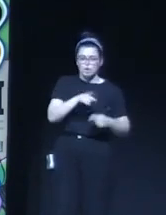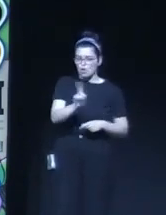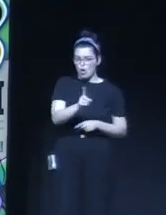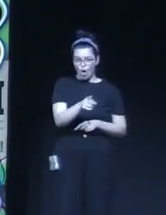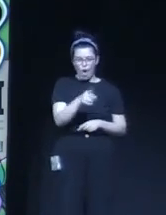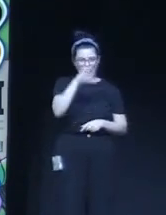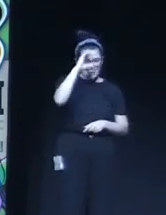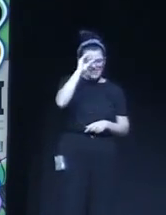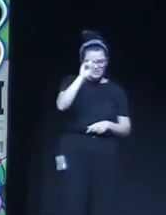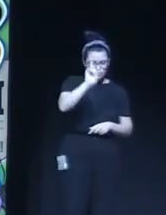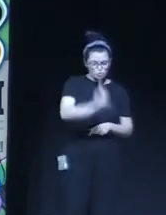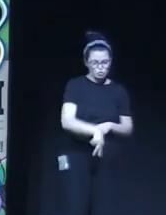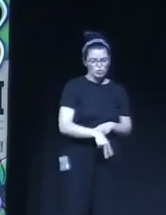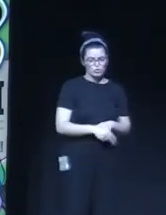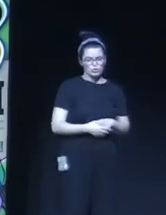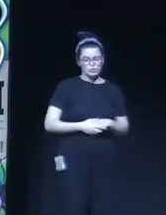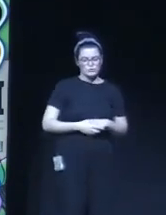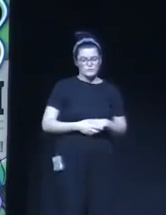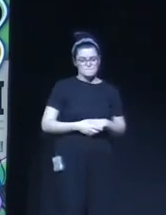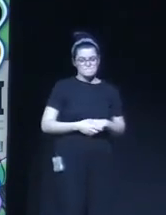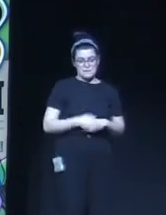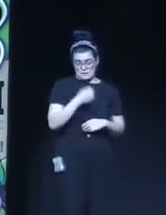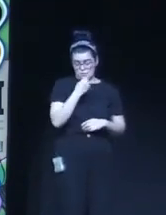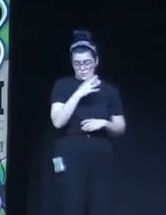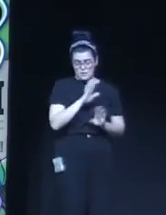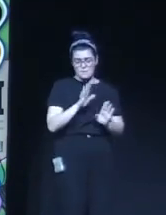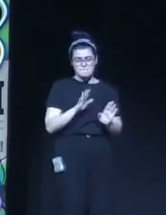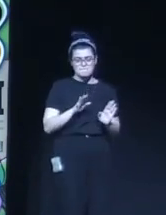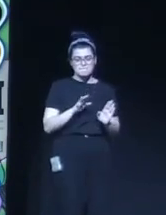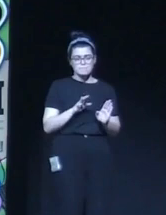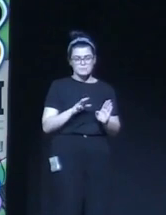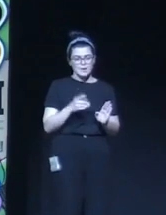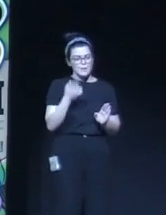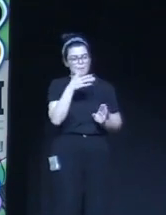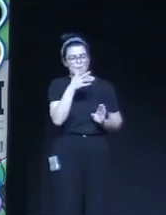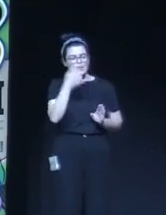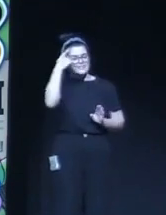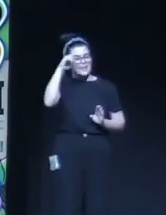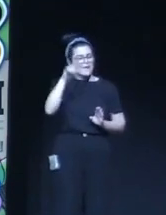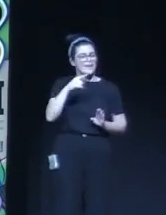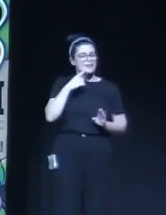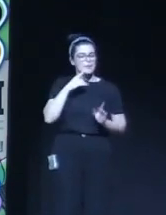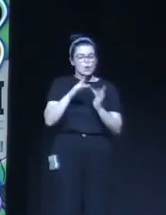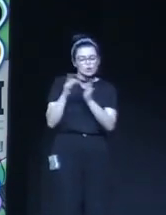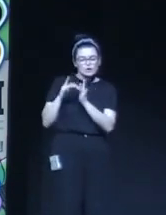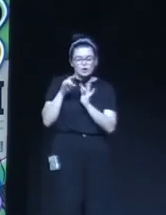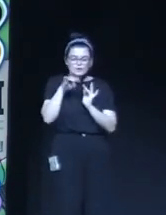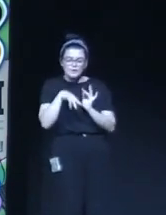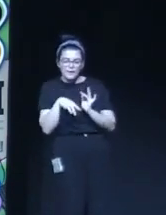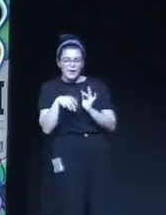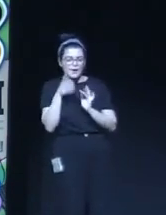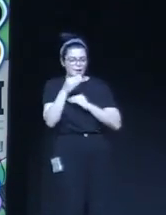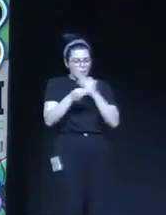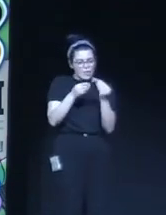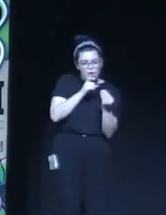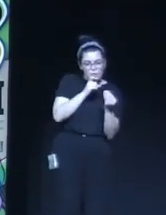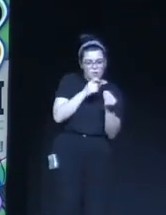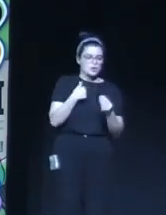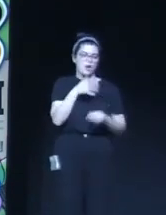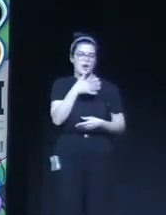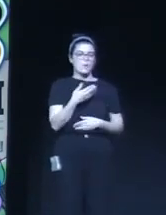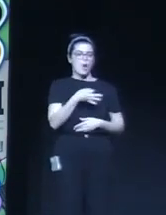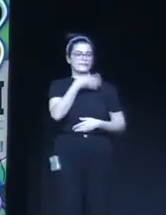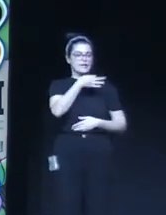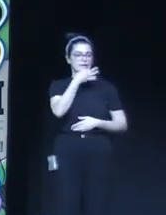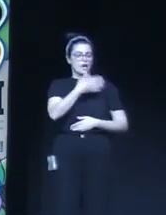buenos saben abogados, hacerlo bien, como dice, saben hacerlo bien, claro. Saben rodearse bien, saben influir bien. O sea, no quiero hacer un mitin, pero es que las